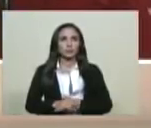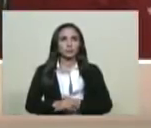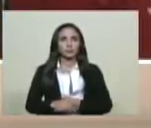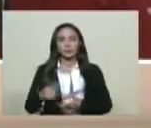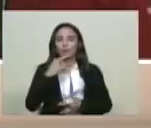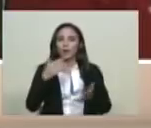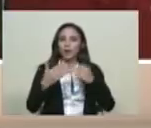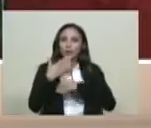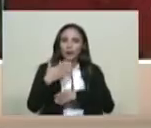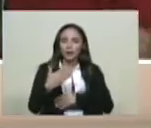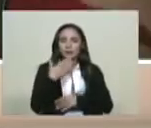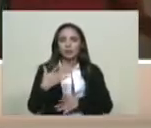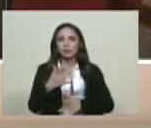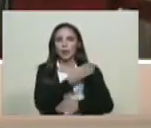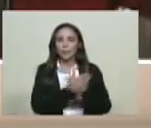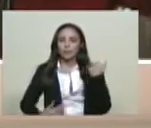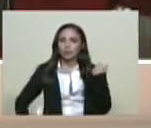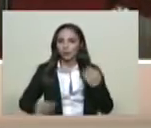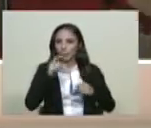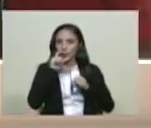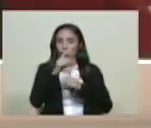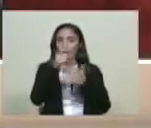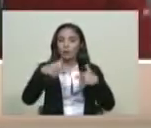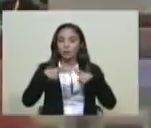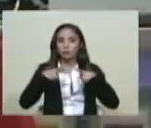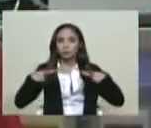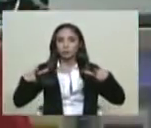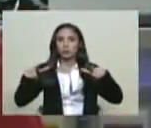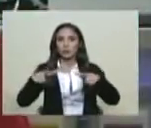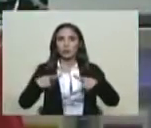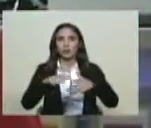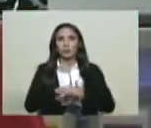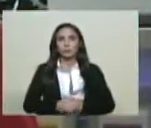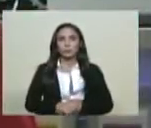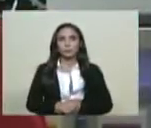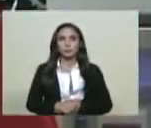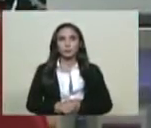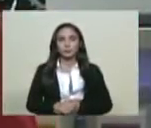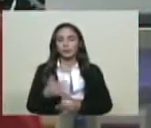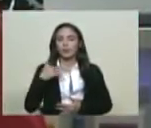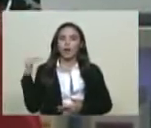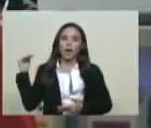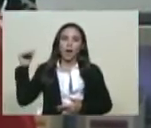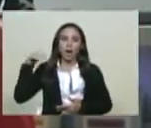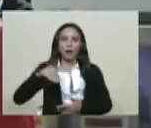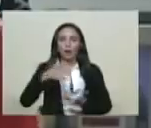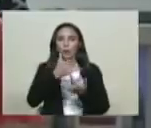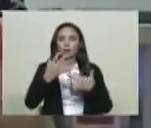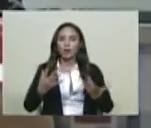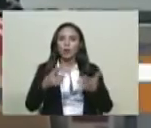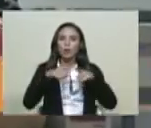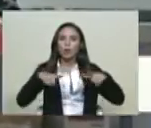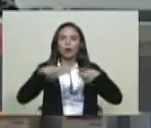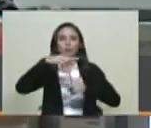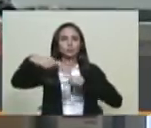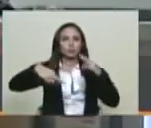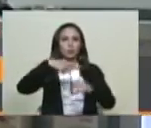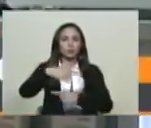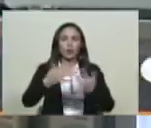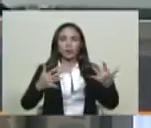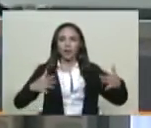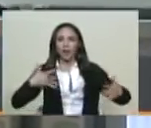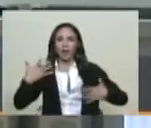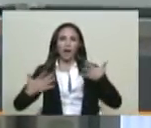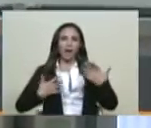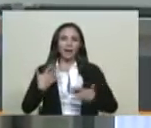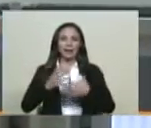Muchas gracias, mi comandante. Bueno, nos encontramos acá en la Aragua Potencia, Aragua cuna de la revolución, llenos de alegría,